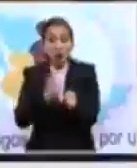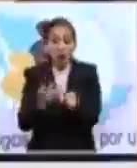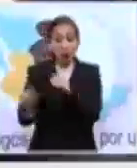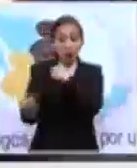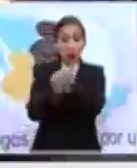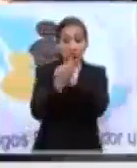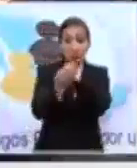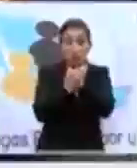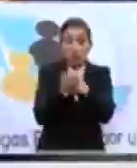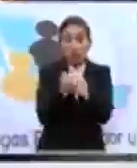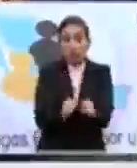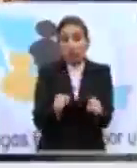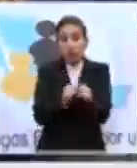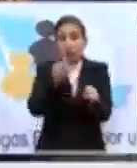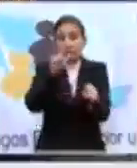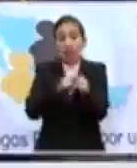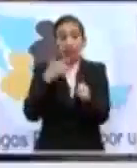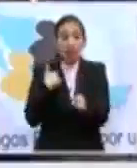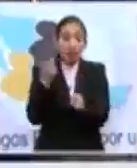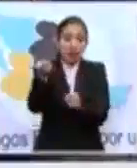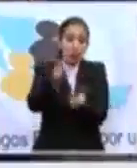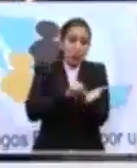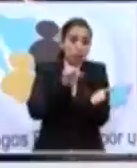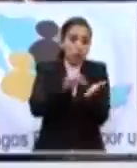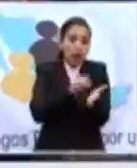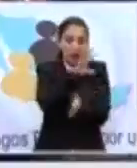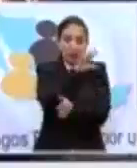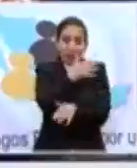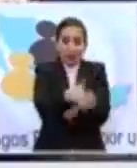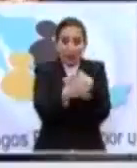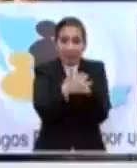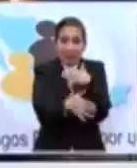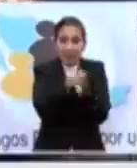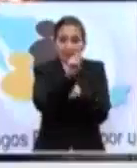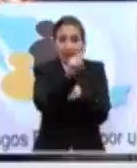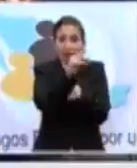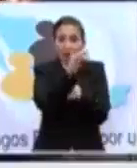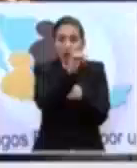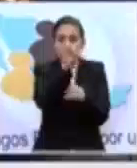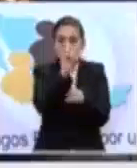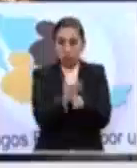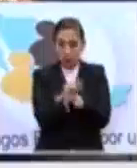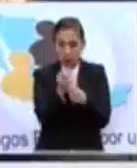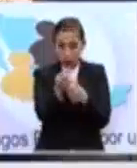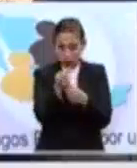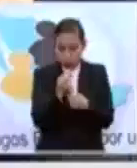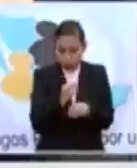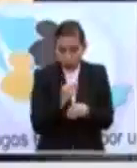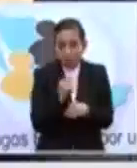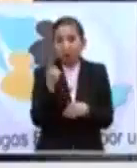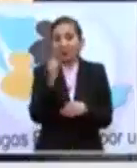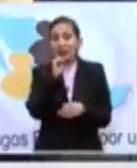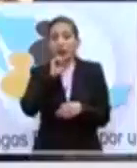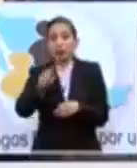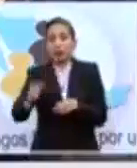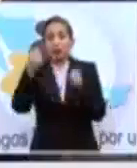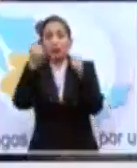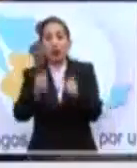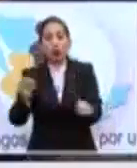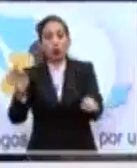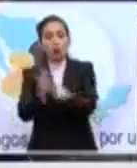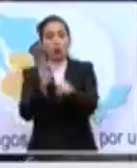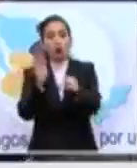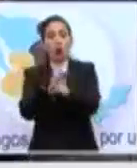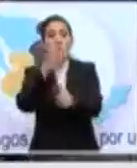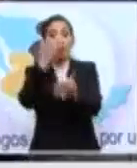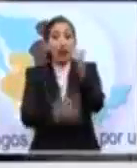seguridad social y con un ingreso mensual menor a 15 salarios mínimos, así como un boceto de seguro de desempleo